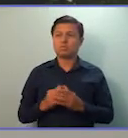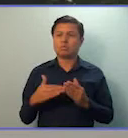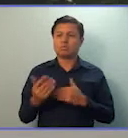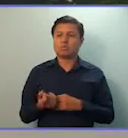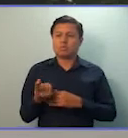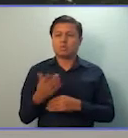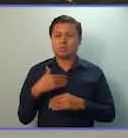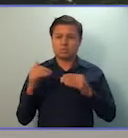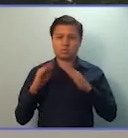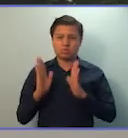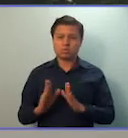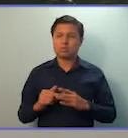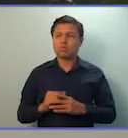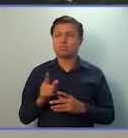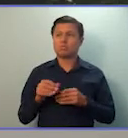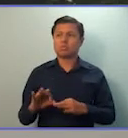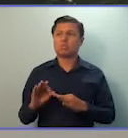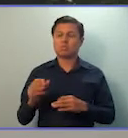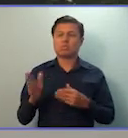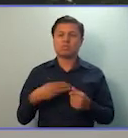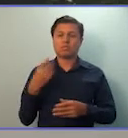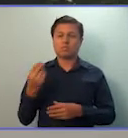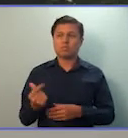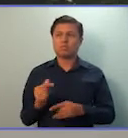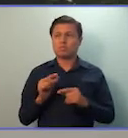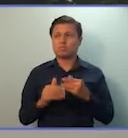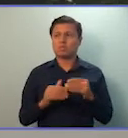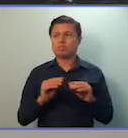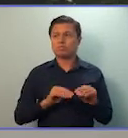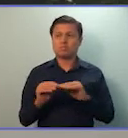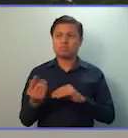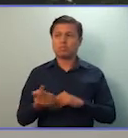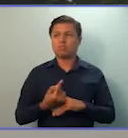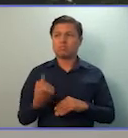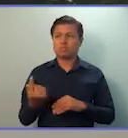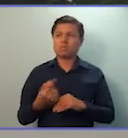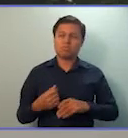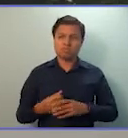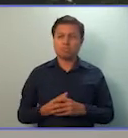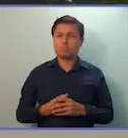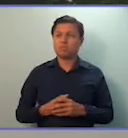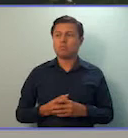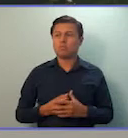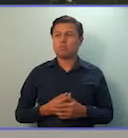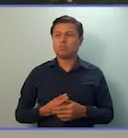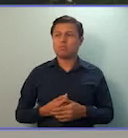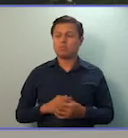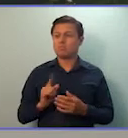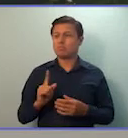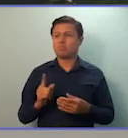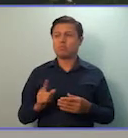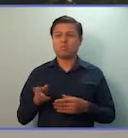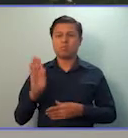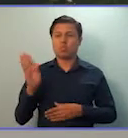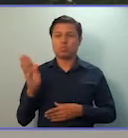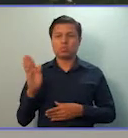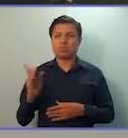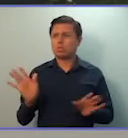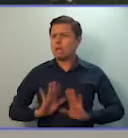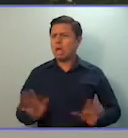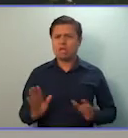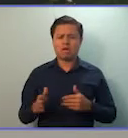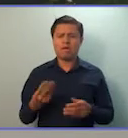cercano de mi casa entonces eso de alguna manera facilite el desplazamiento de las personas no tienen que abordar buses este